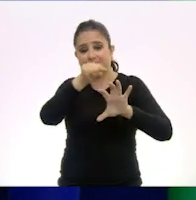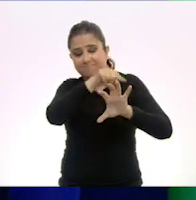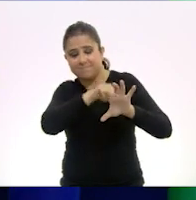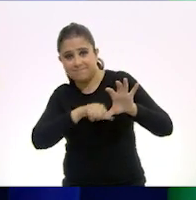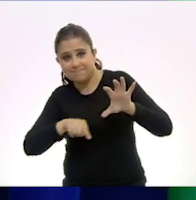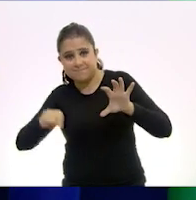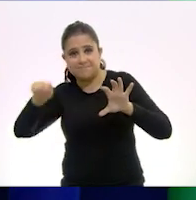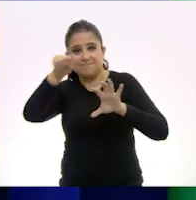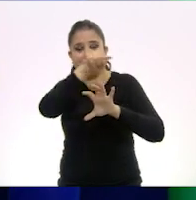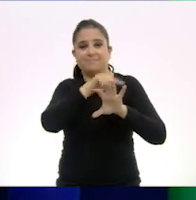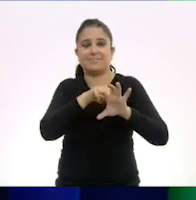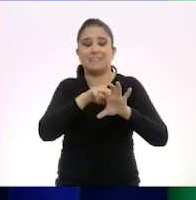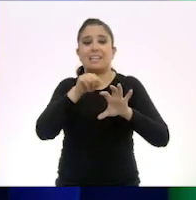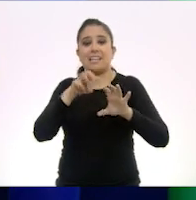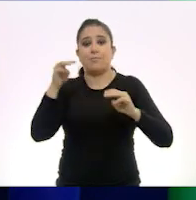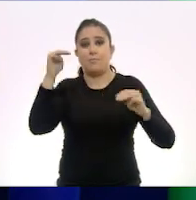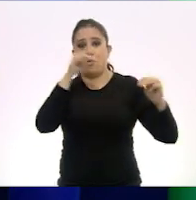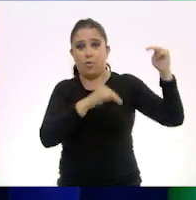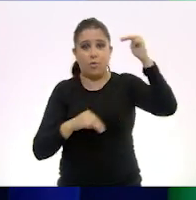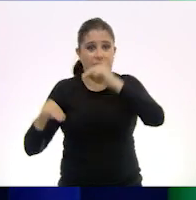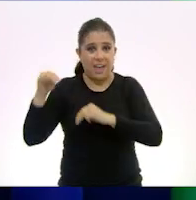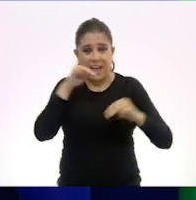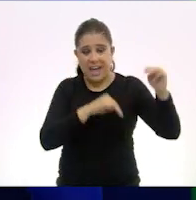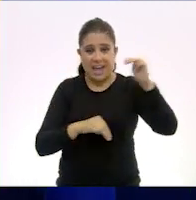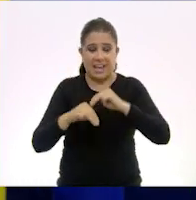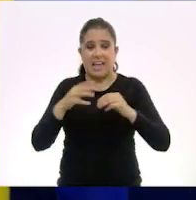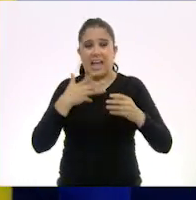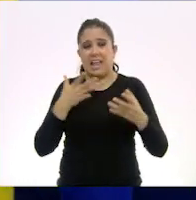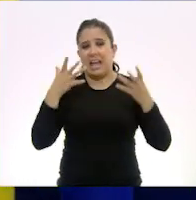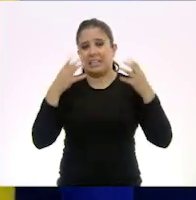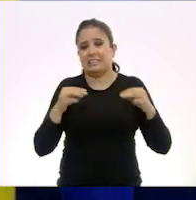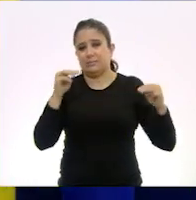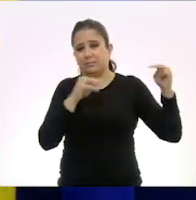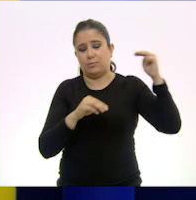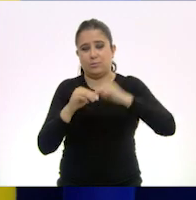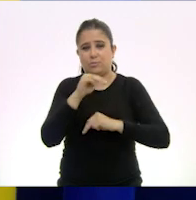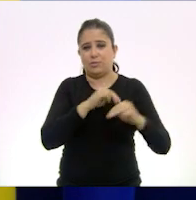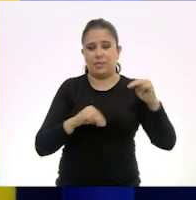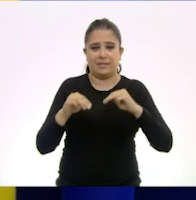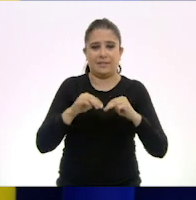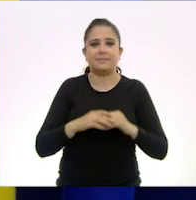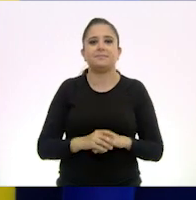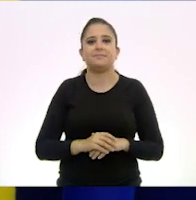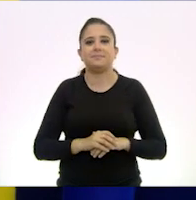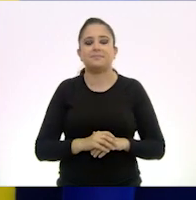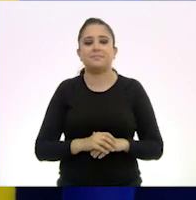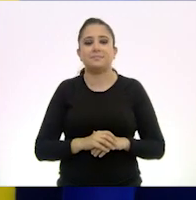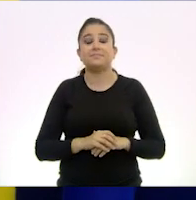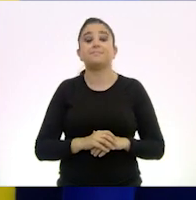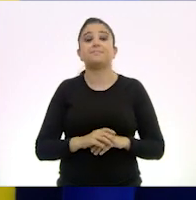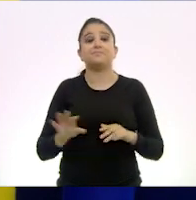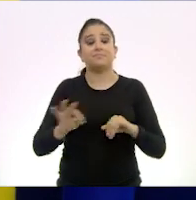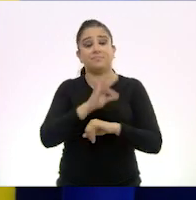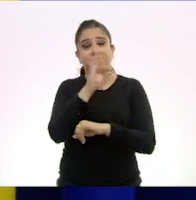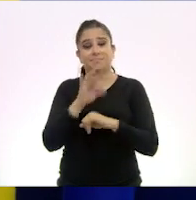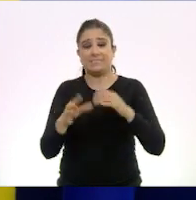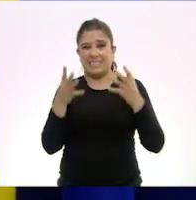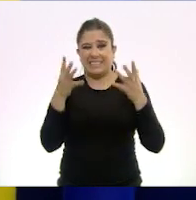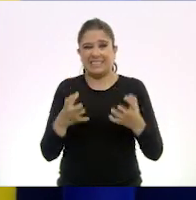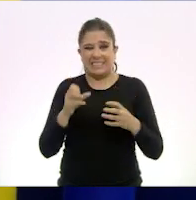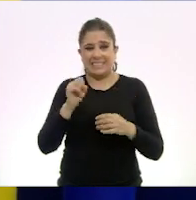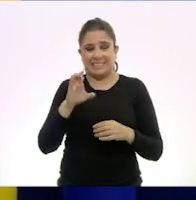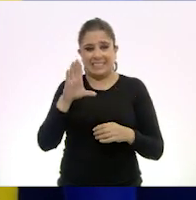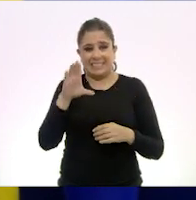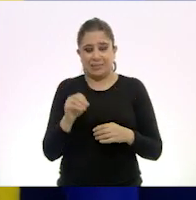los estados donde cruzan las sierras madres oriental y occidental. Finalmente, los climas secos